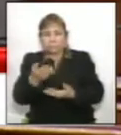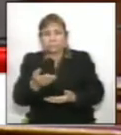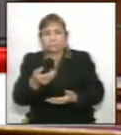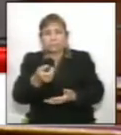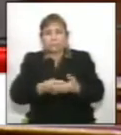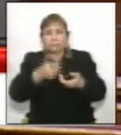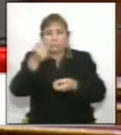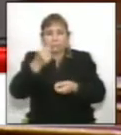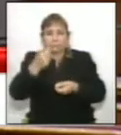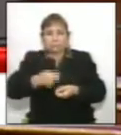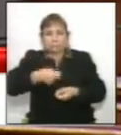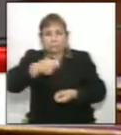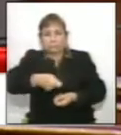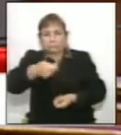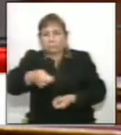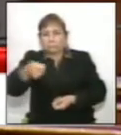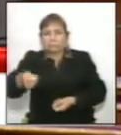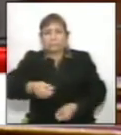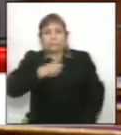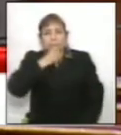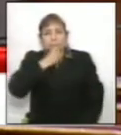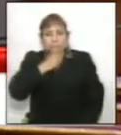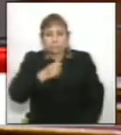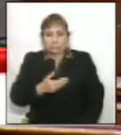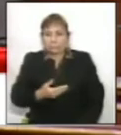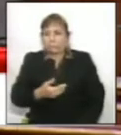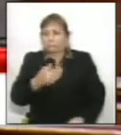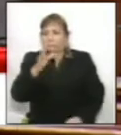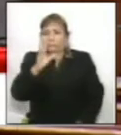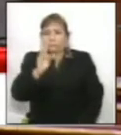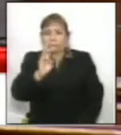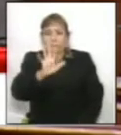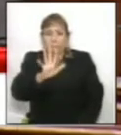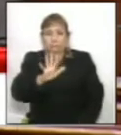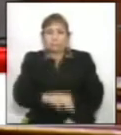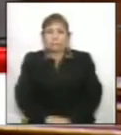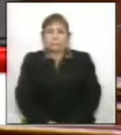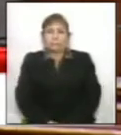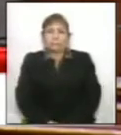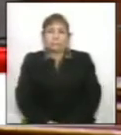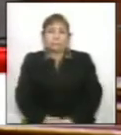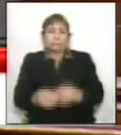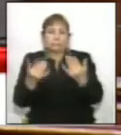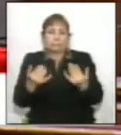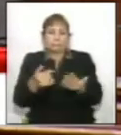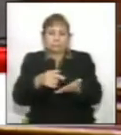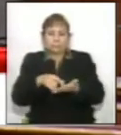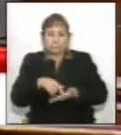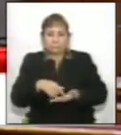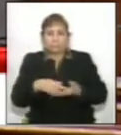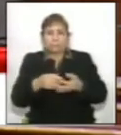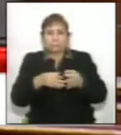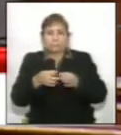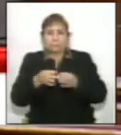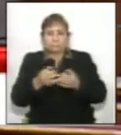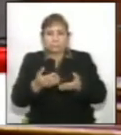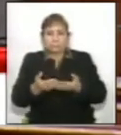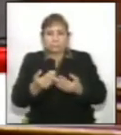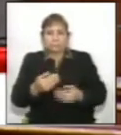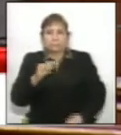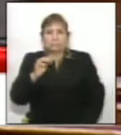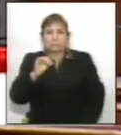a domicilio a los adultos mayores de pensión 65. Hoy debo exigirle explicaciones a la ministra del MIDIS